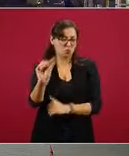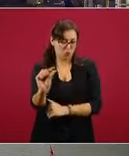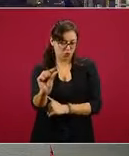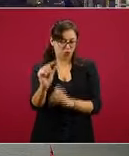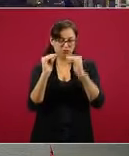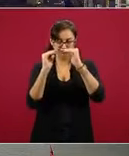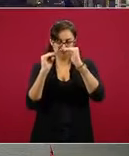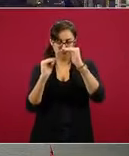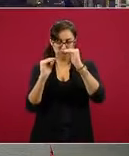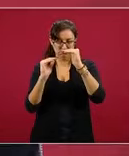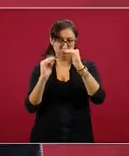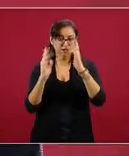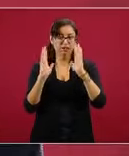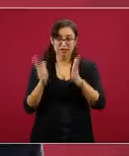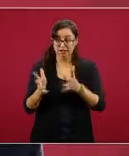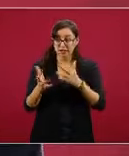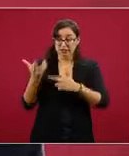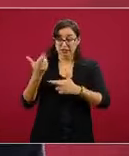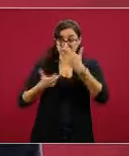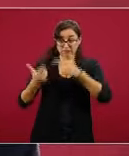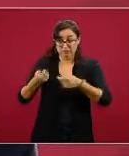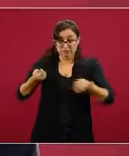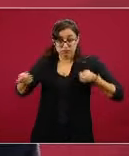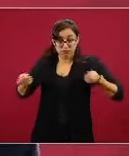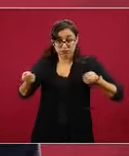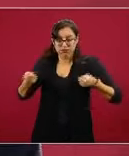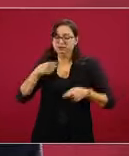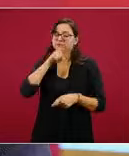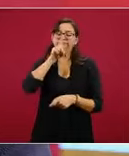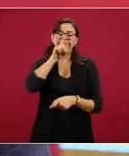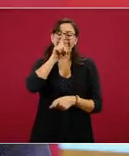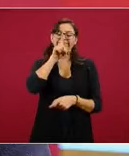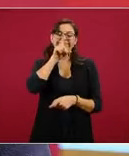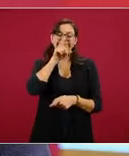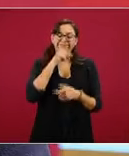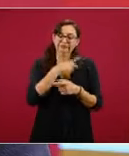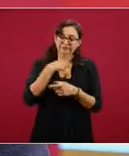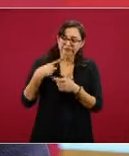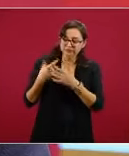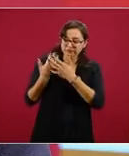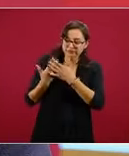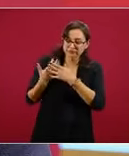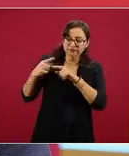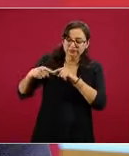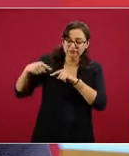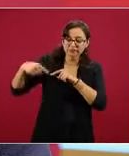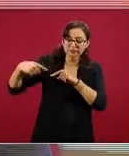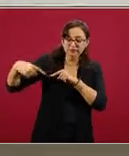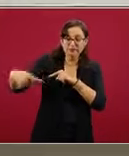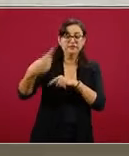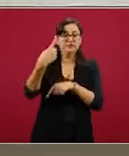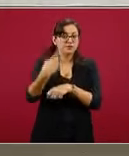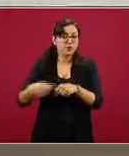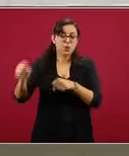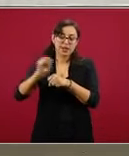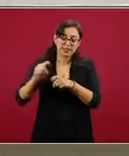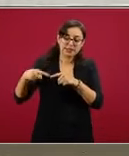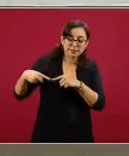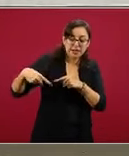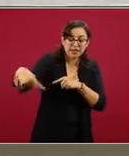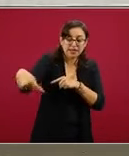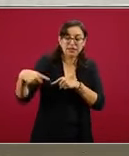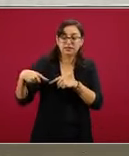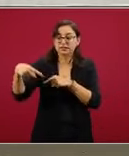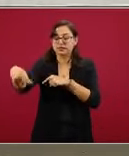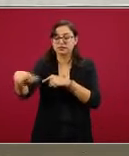o suficiente para decir que ya hay un control como tal. Tendríamos que esperar a ver cómo cierra la semana que